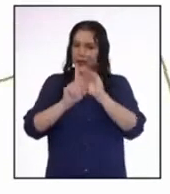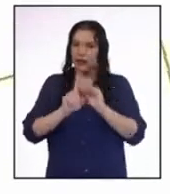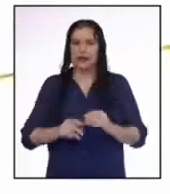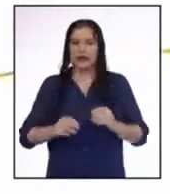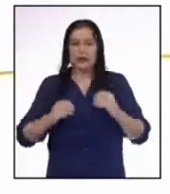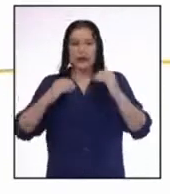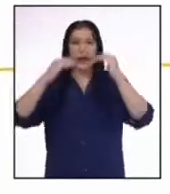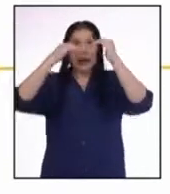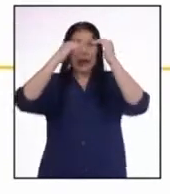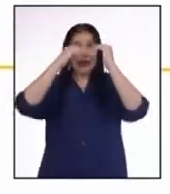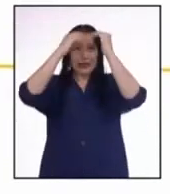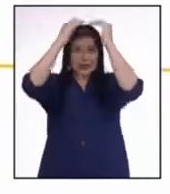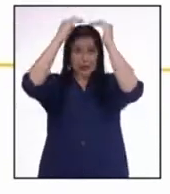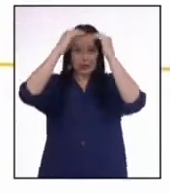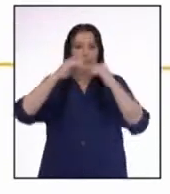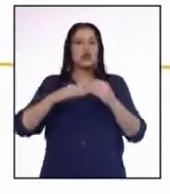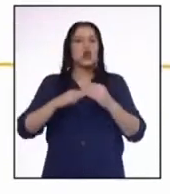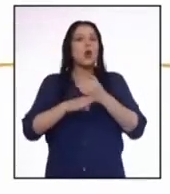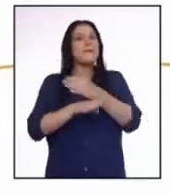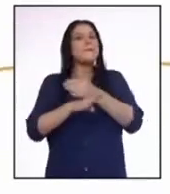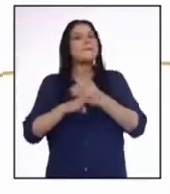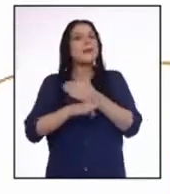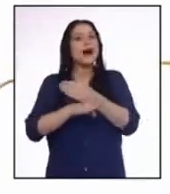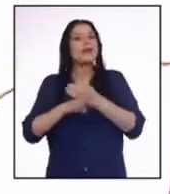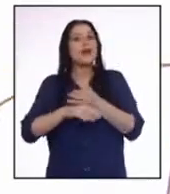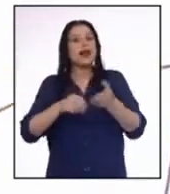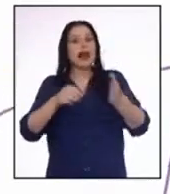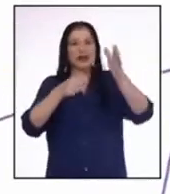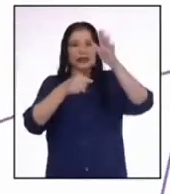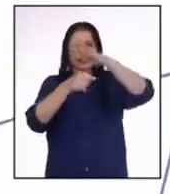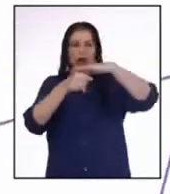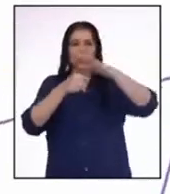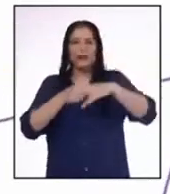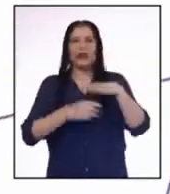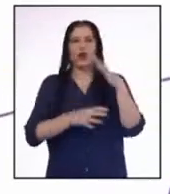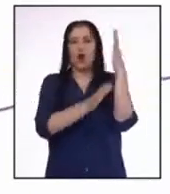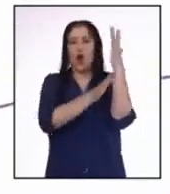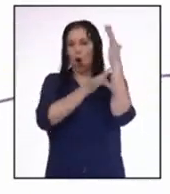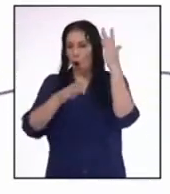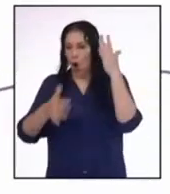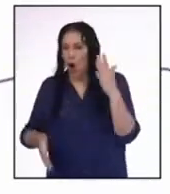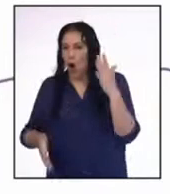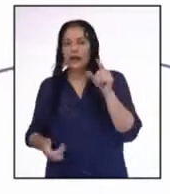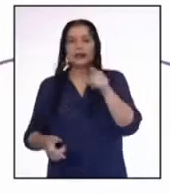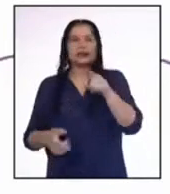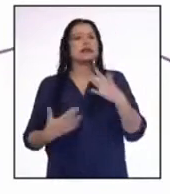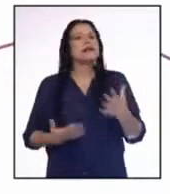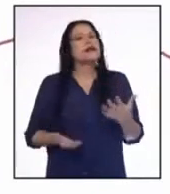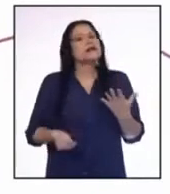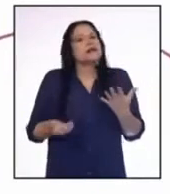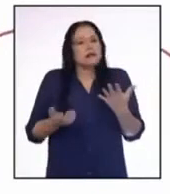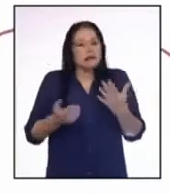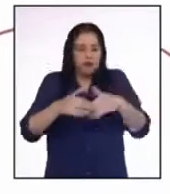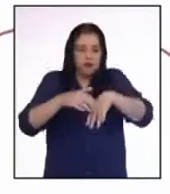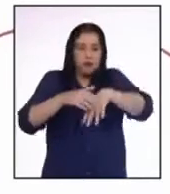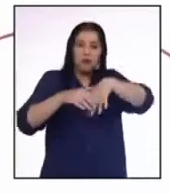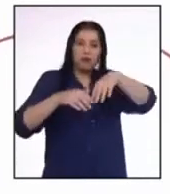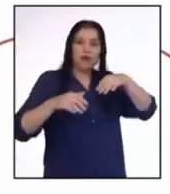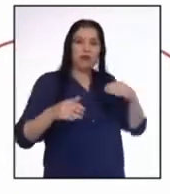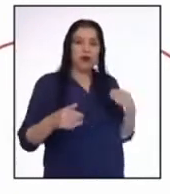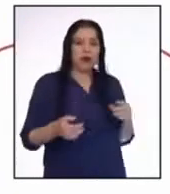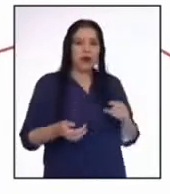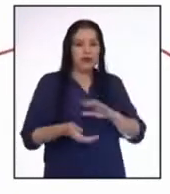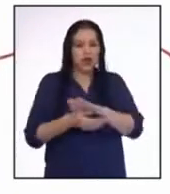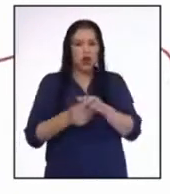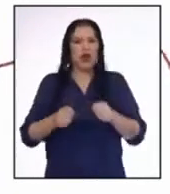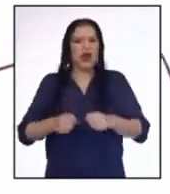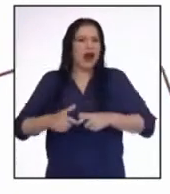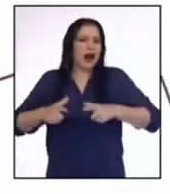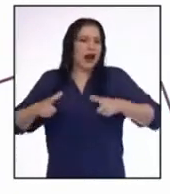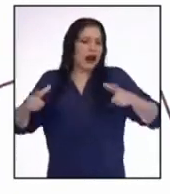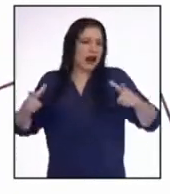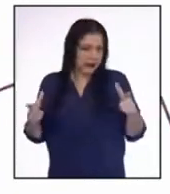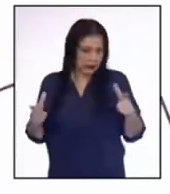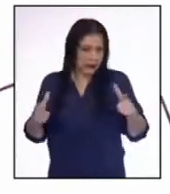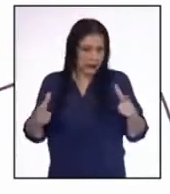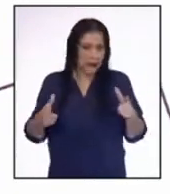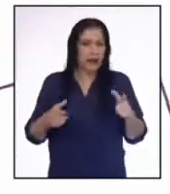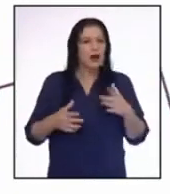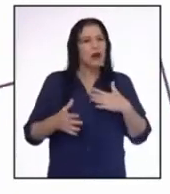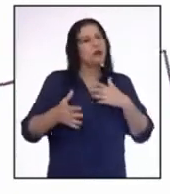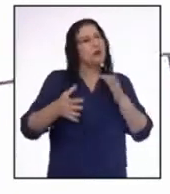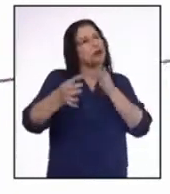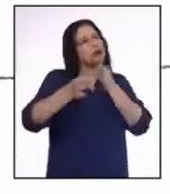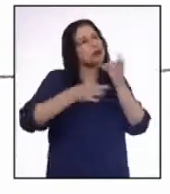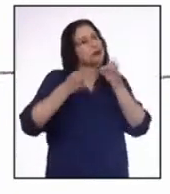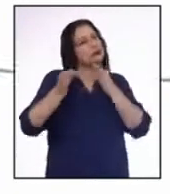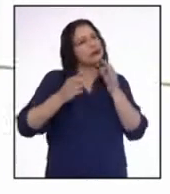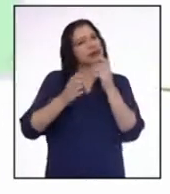es alto y de madera con cobertura de hojas de palmera a 2 aguas. Prácticamente en la parte exterior todo es amplio. Por su